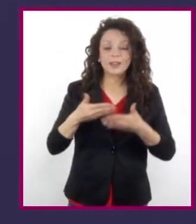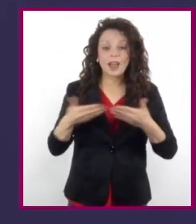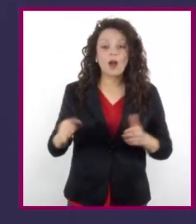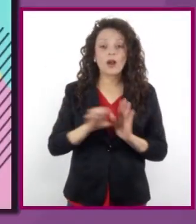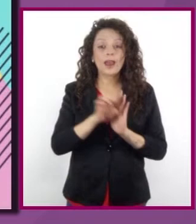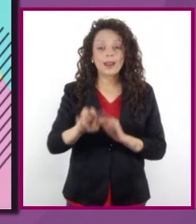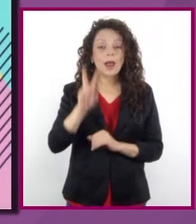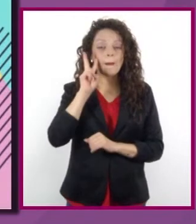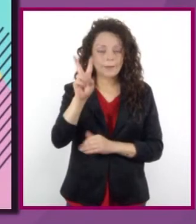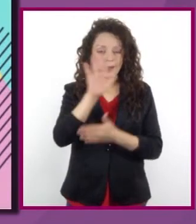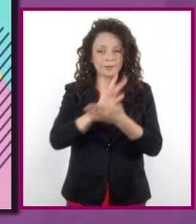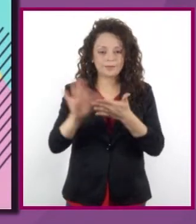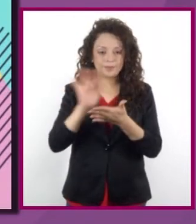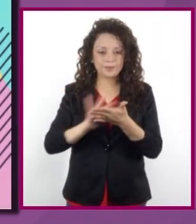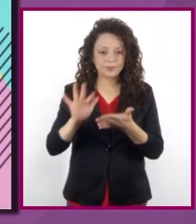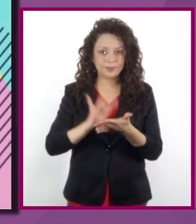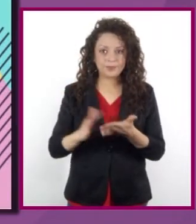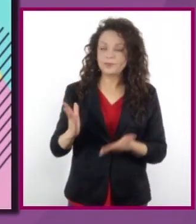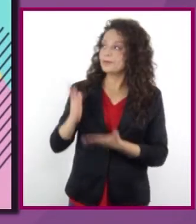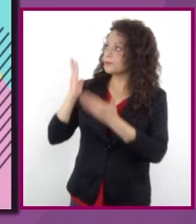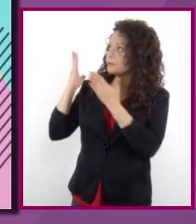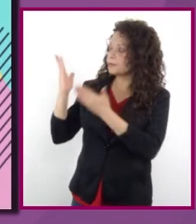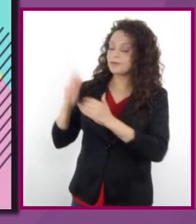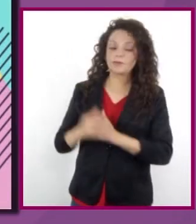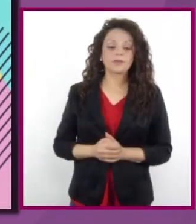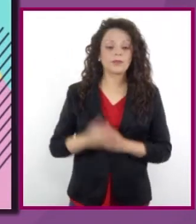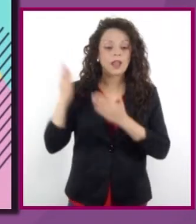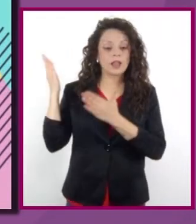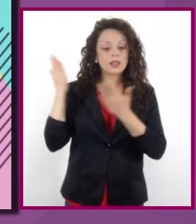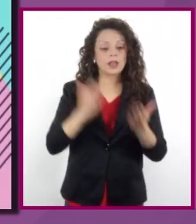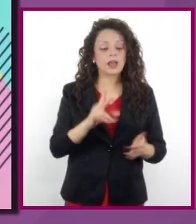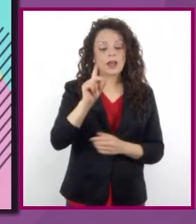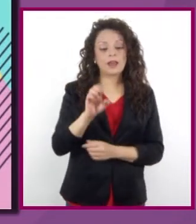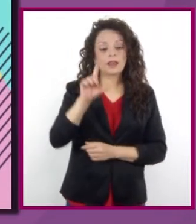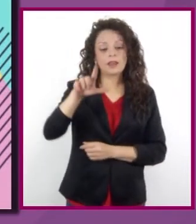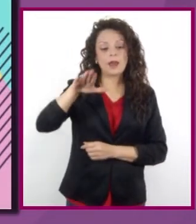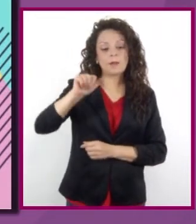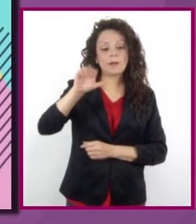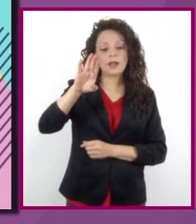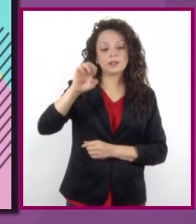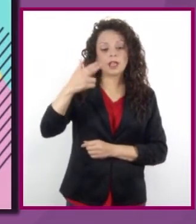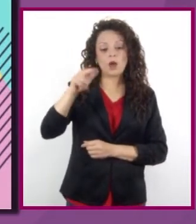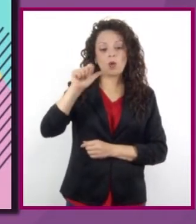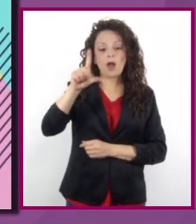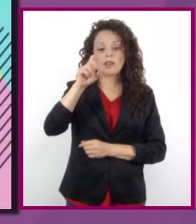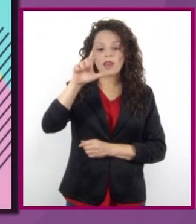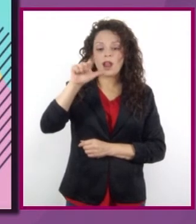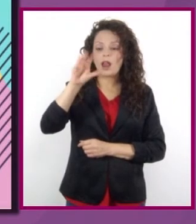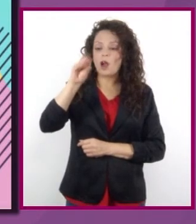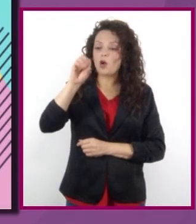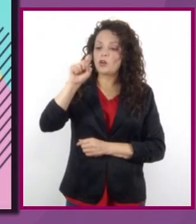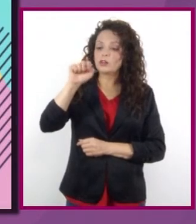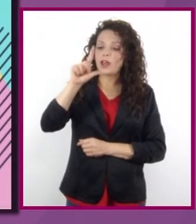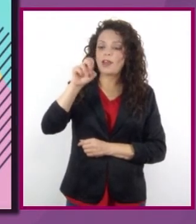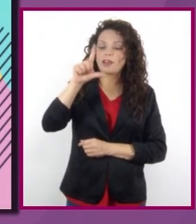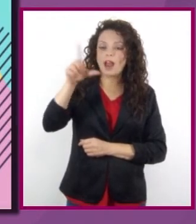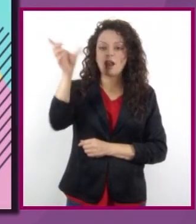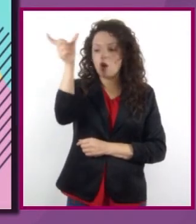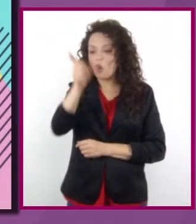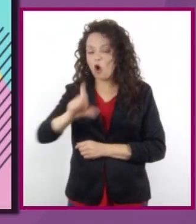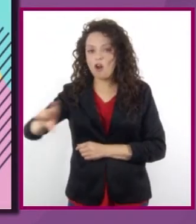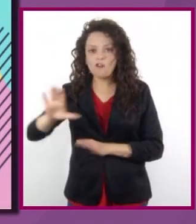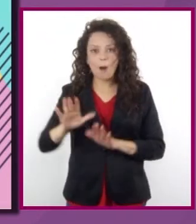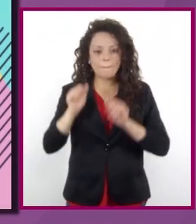ejemplo. Llegada del macegual de la costa del Golfo. A pocos días vino un macegual, hombre de